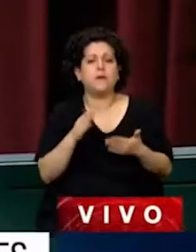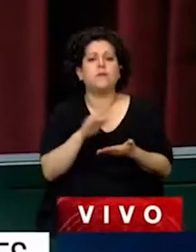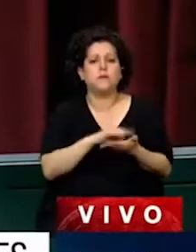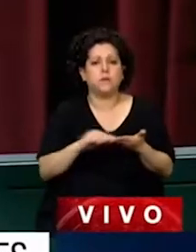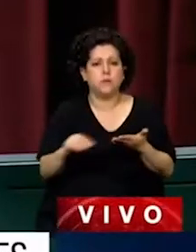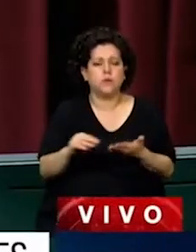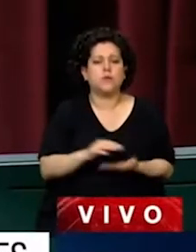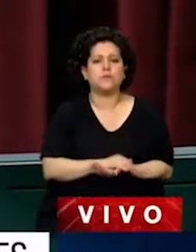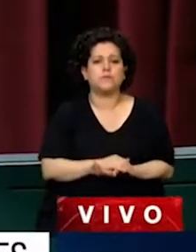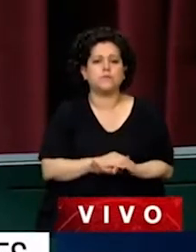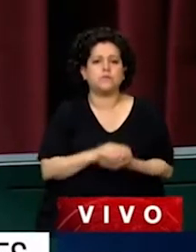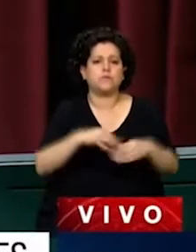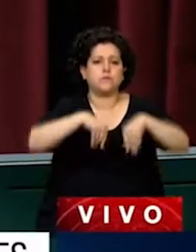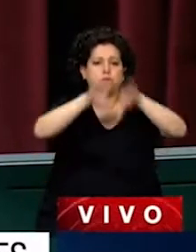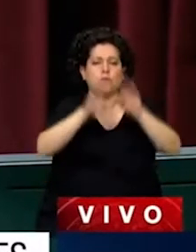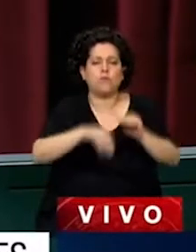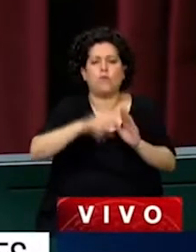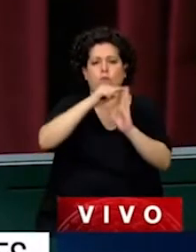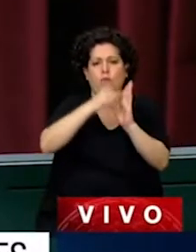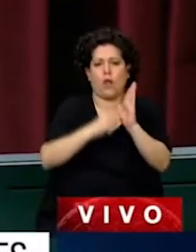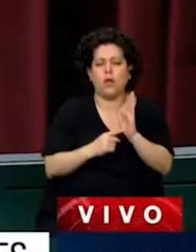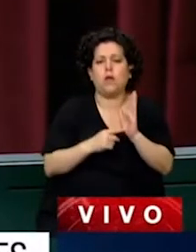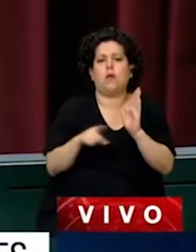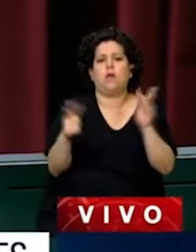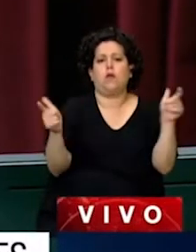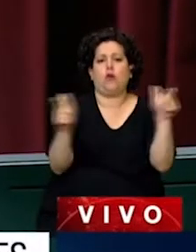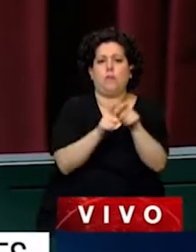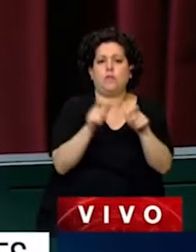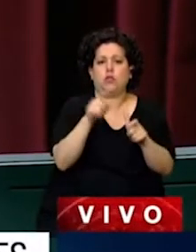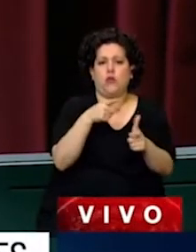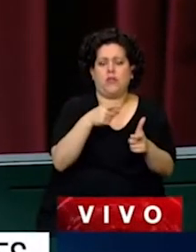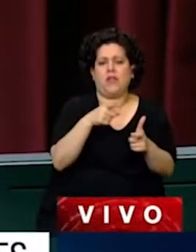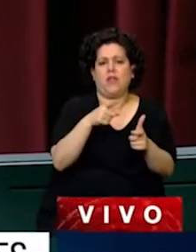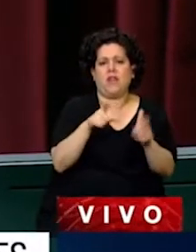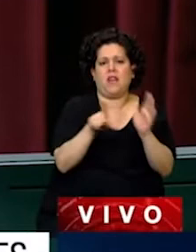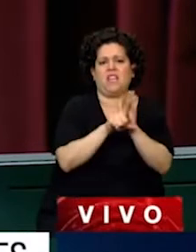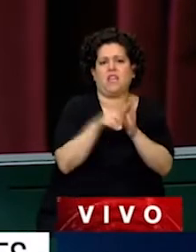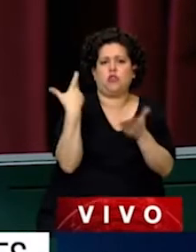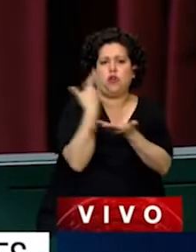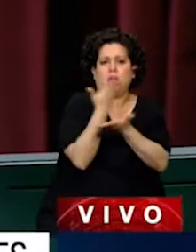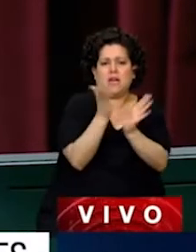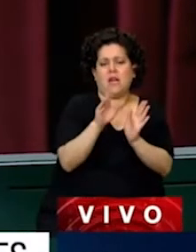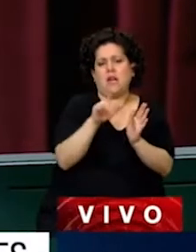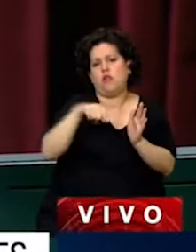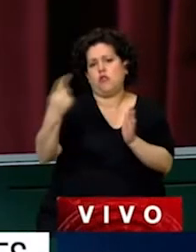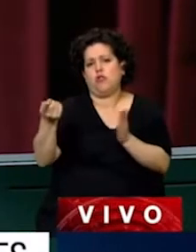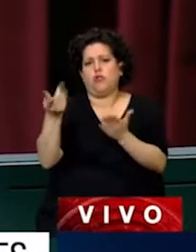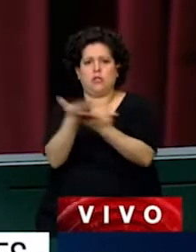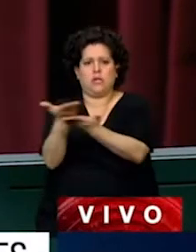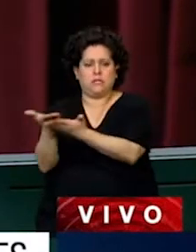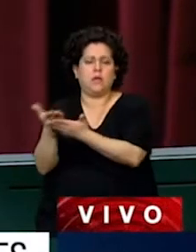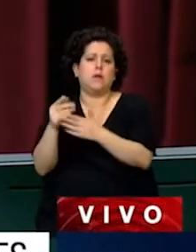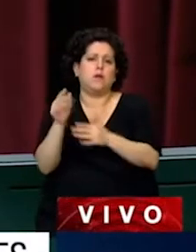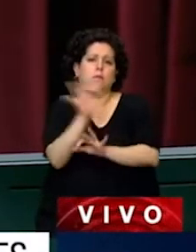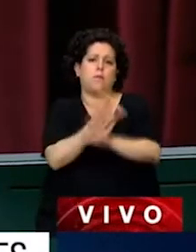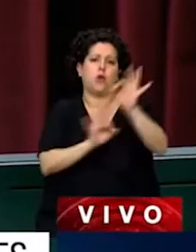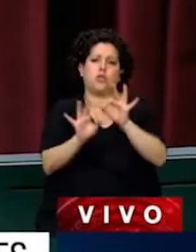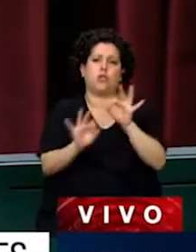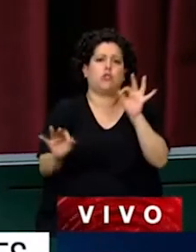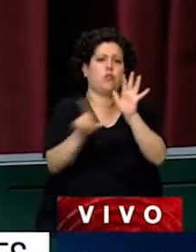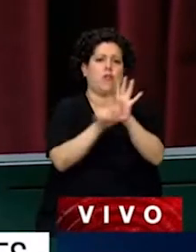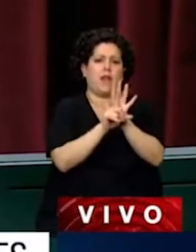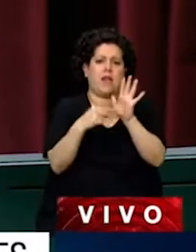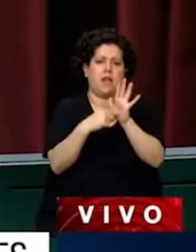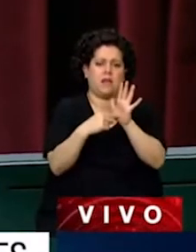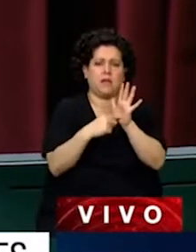se va a votar en general el dictamen de la Comisión de Legislación General y otras recaído en el proyecto de ley